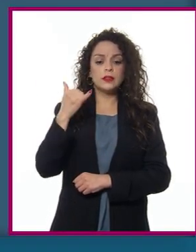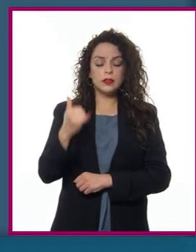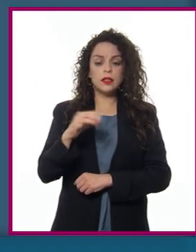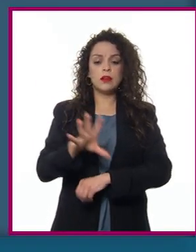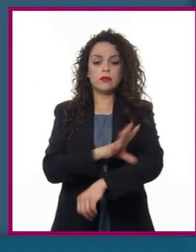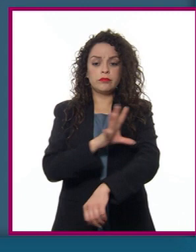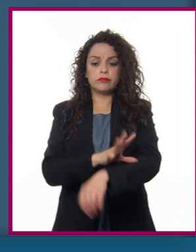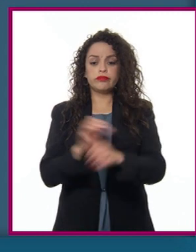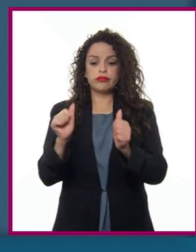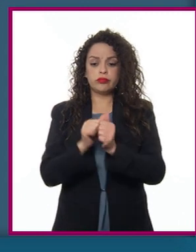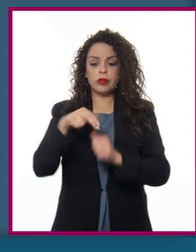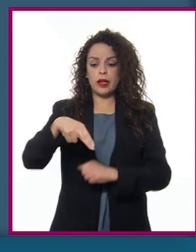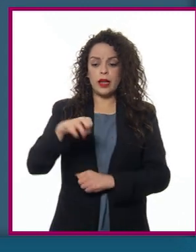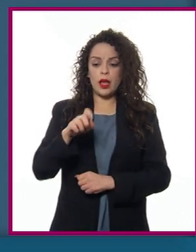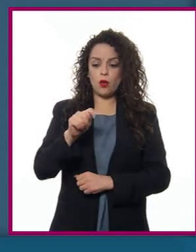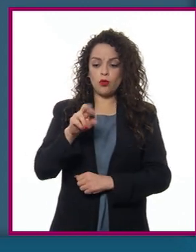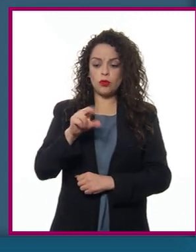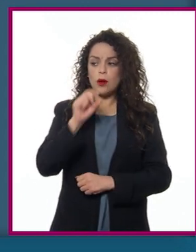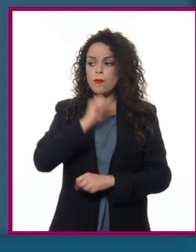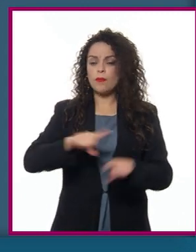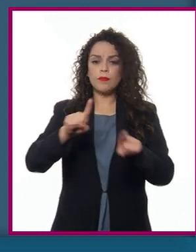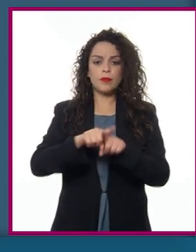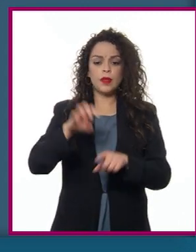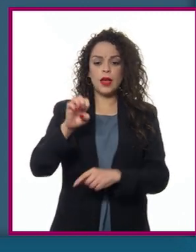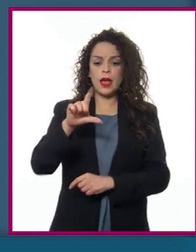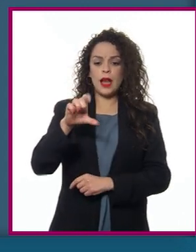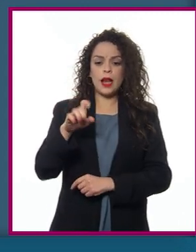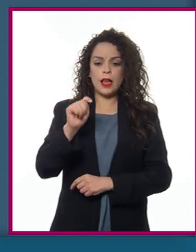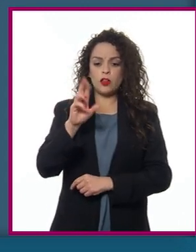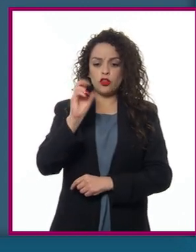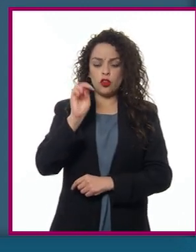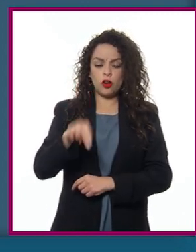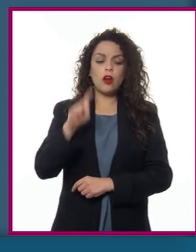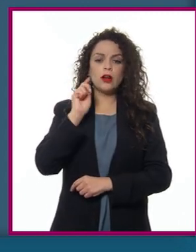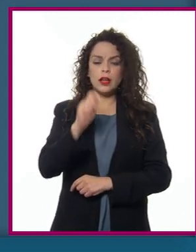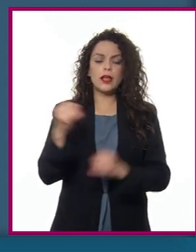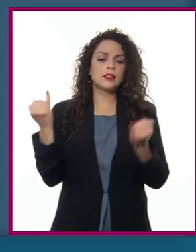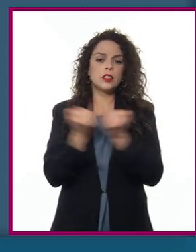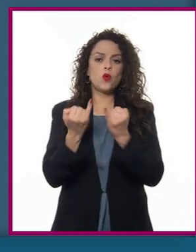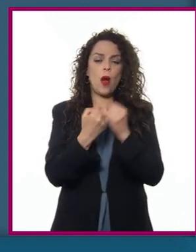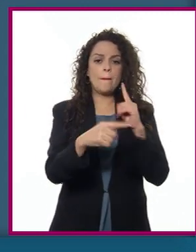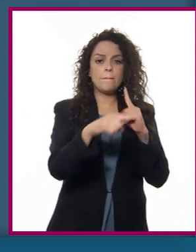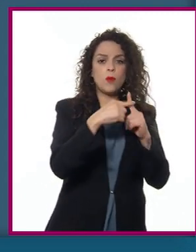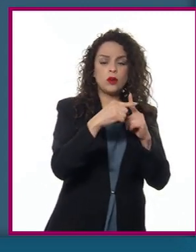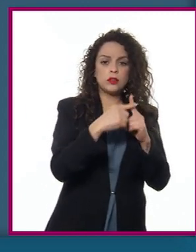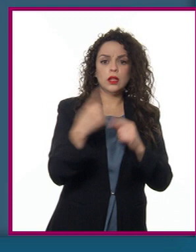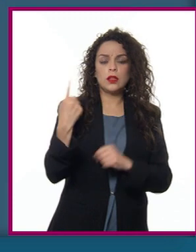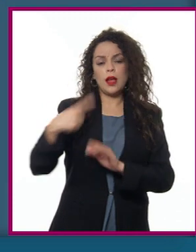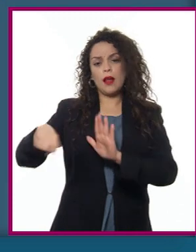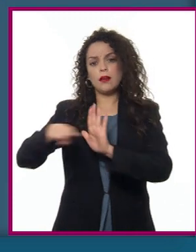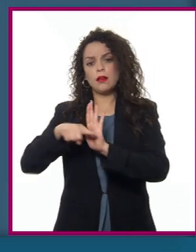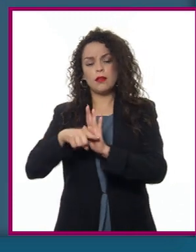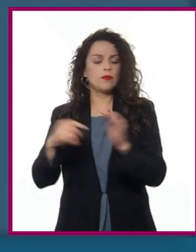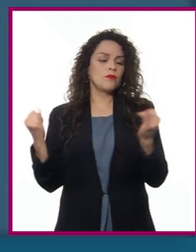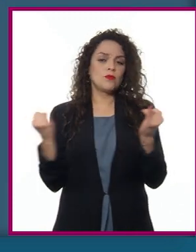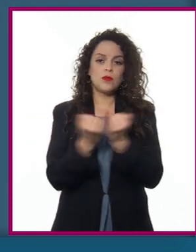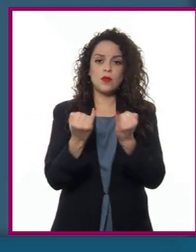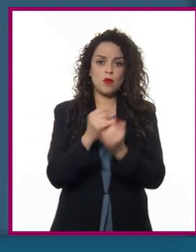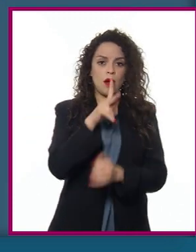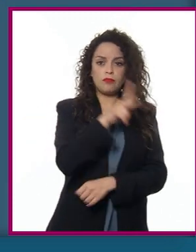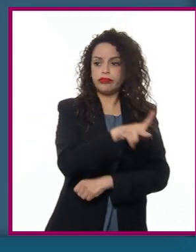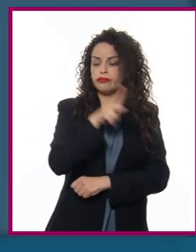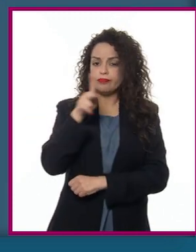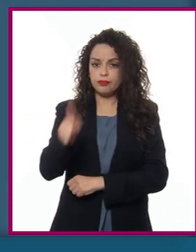es igual al número de electrones, es decir, que tienen igual número de cargas positivas y de cargas negativas. Sin